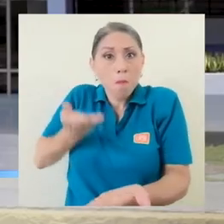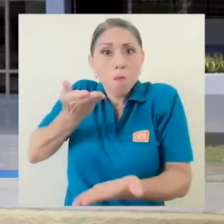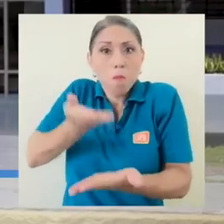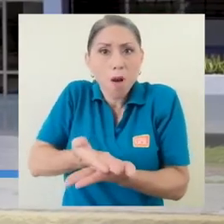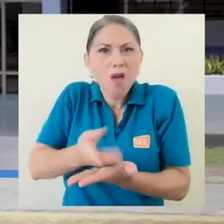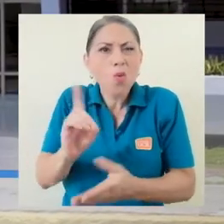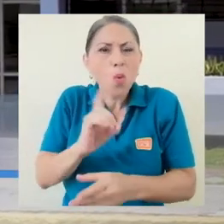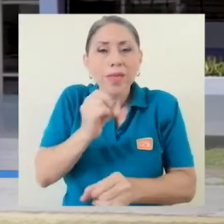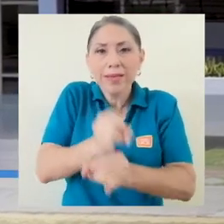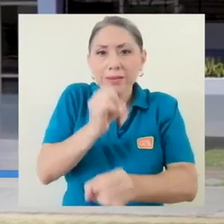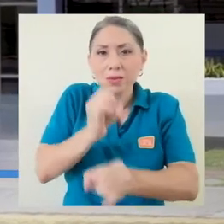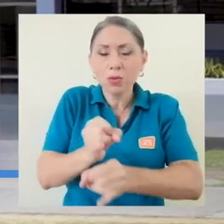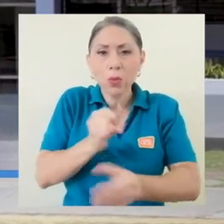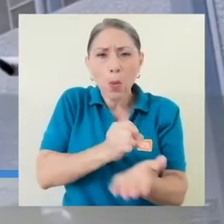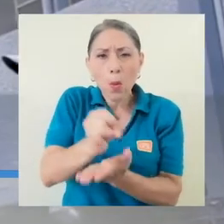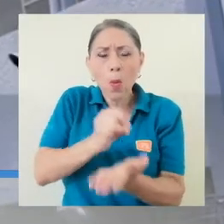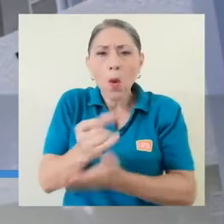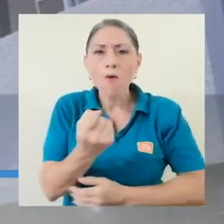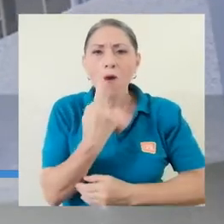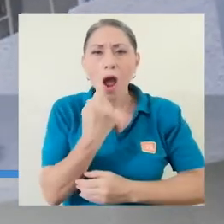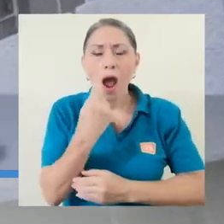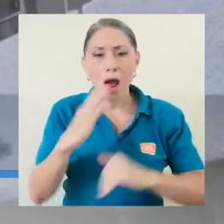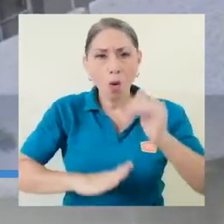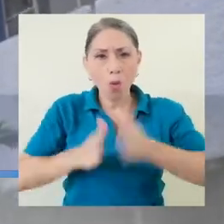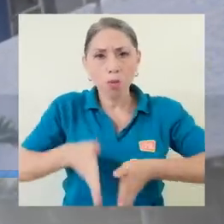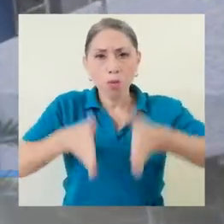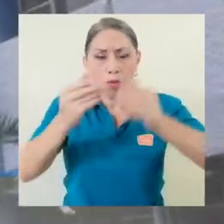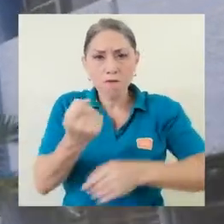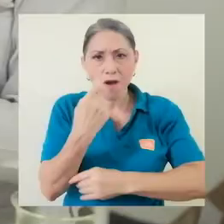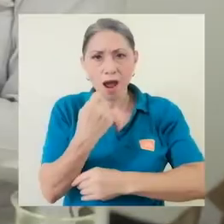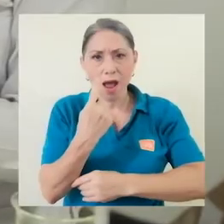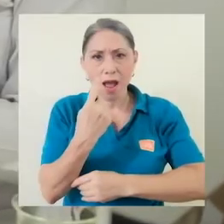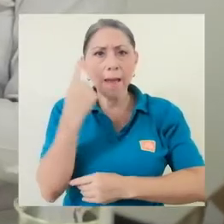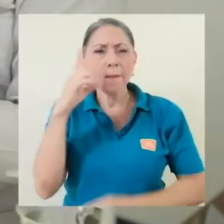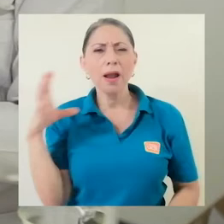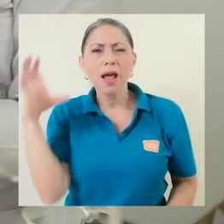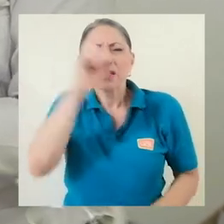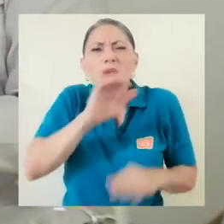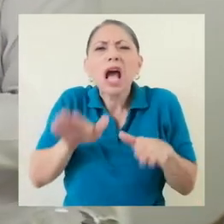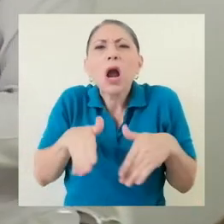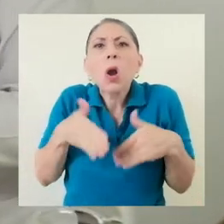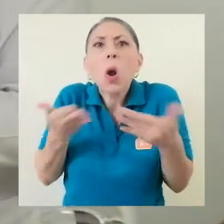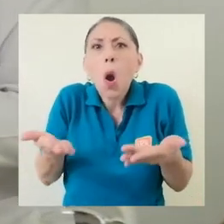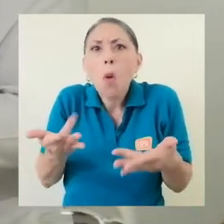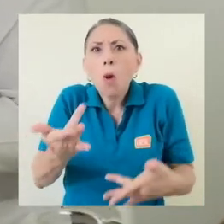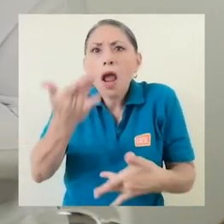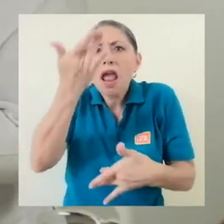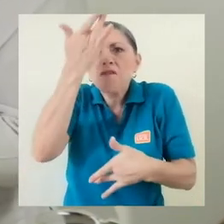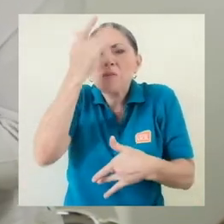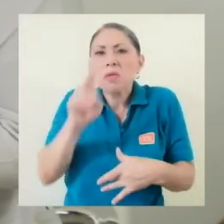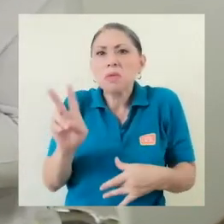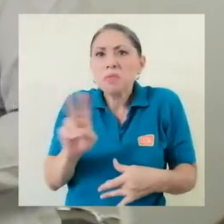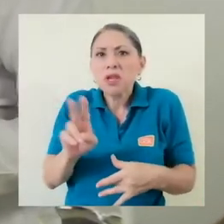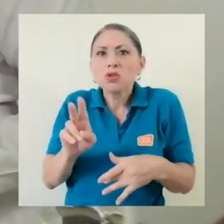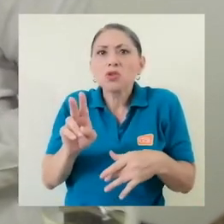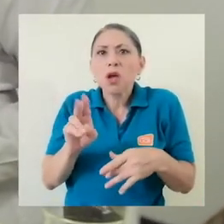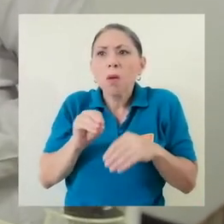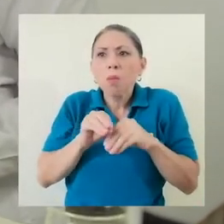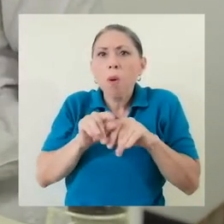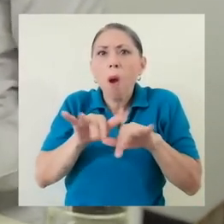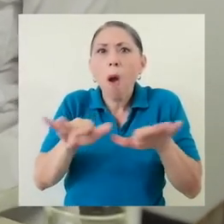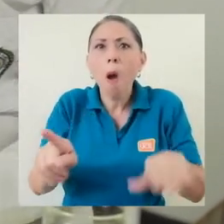en el Instituto de Investigaciones Farmacéuticos de la Facultad de Farmacia para detectar la transmisión silenciosa de los